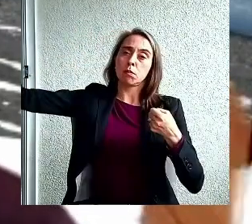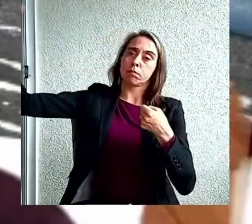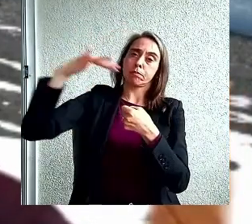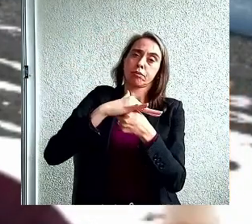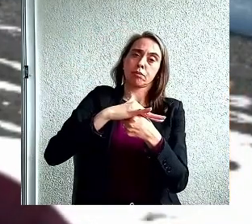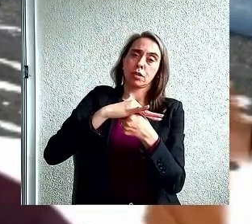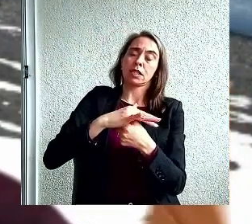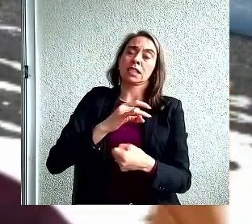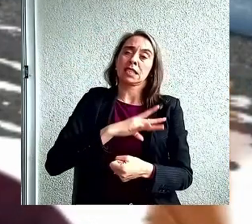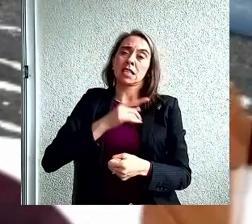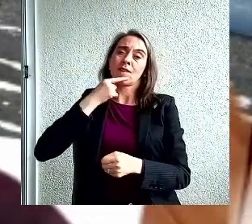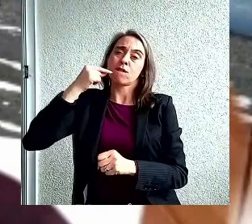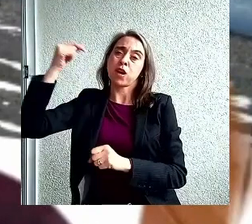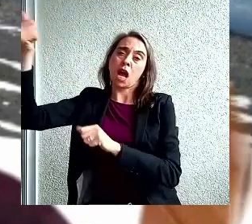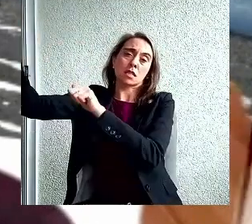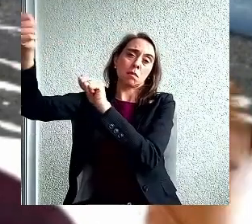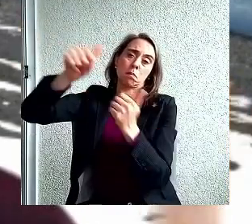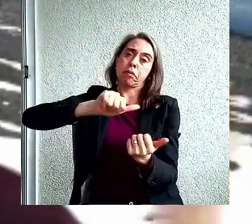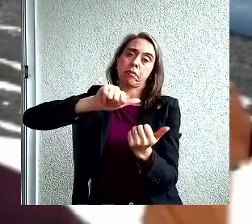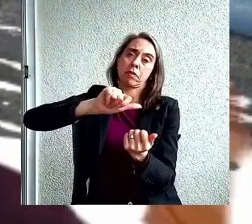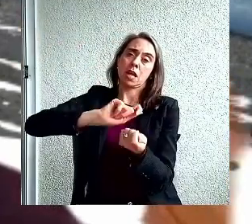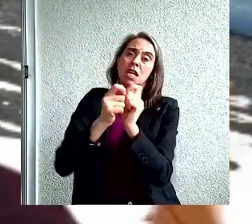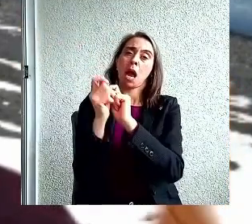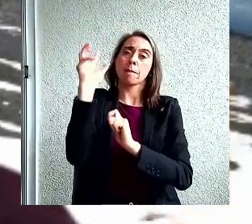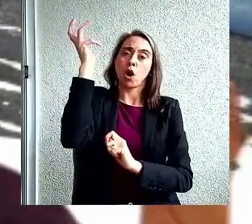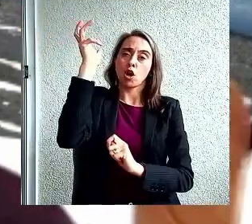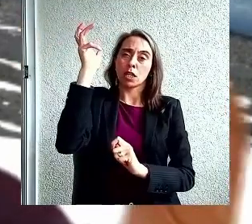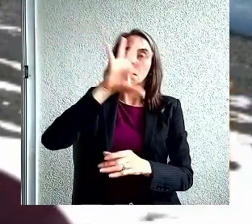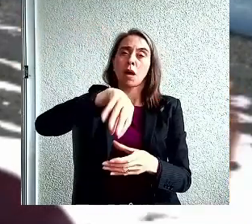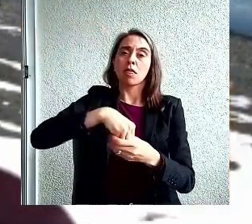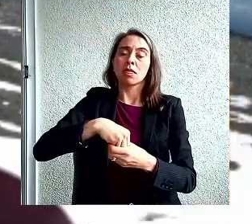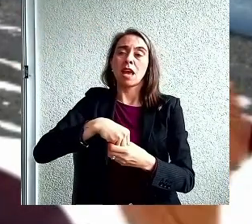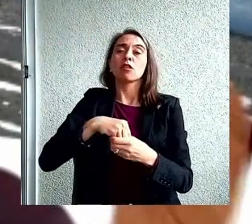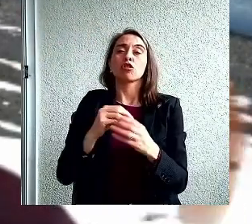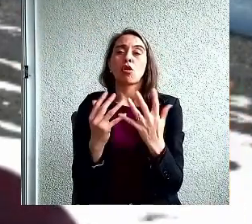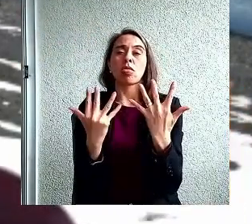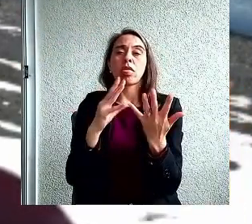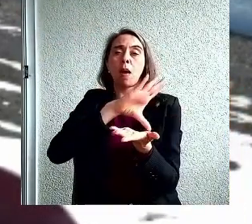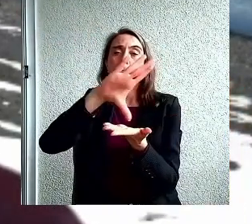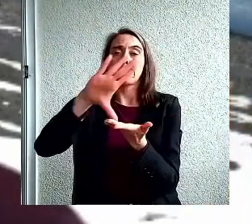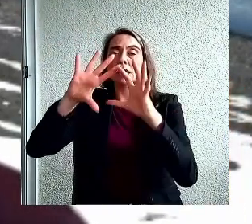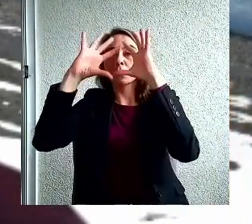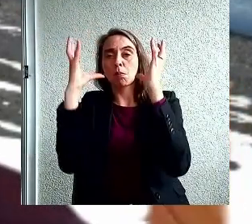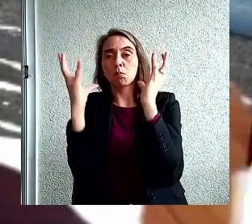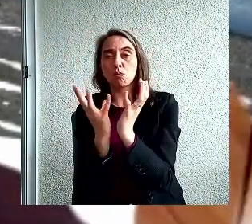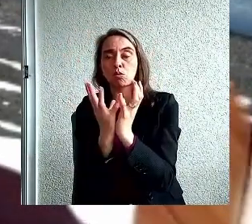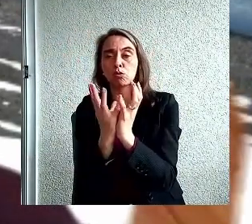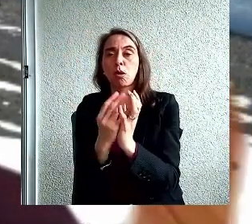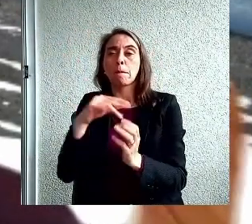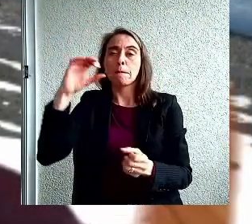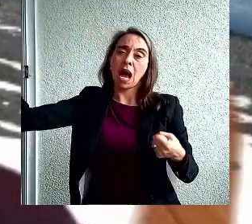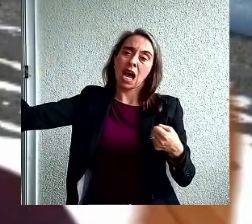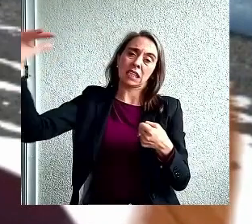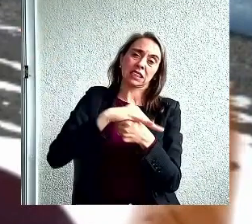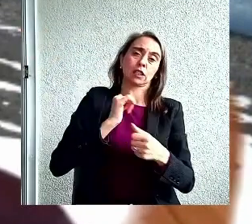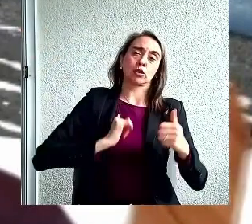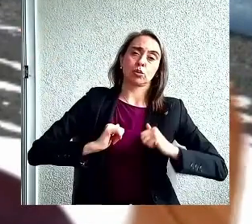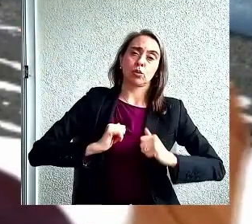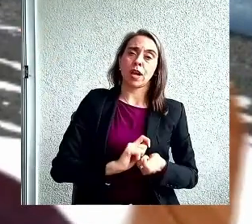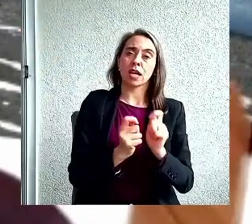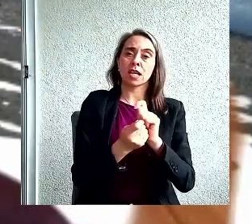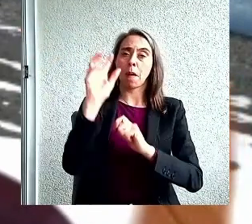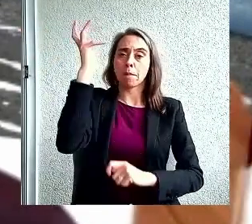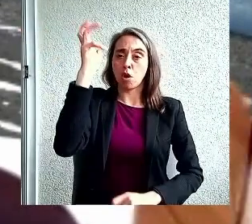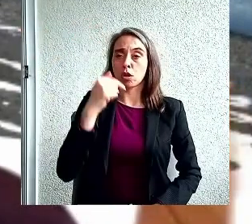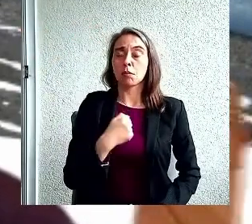más consecuencias vamos a sufrir del cambio climático. Yo debo mencionar que cuando yo hice mi tesis en Alemania y volví a Chile y hablé del cambio climático el